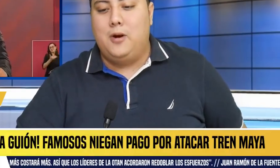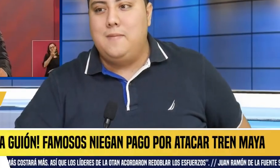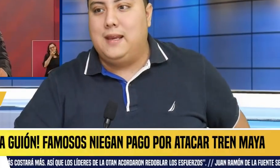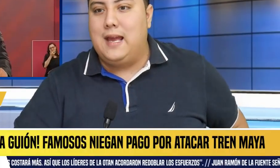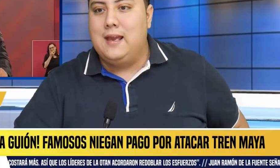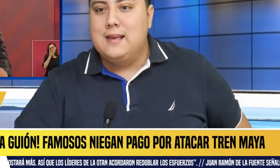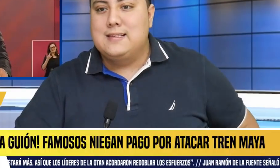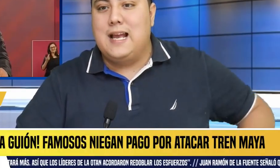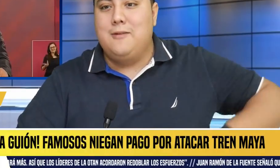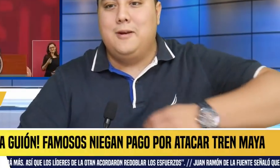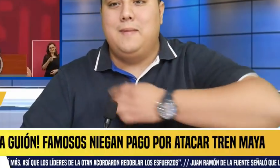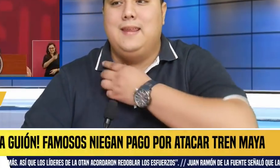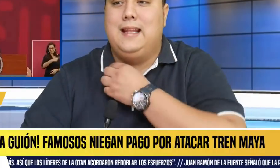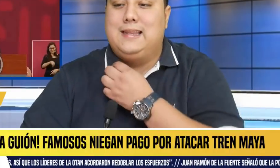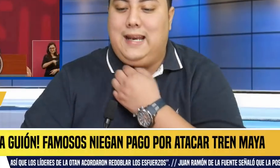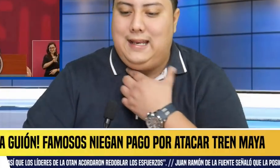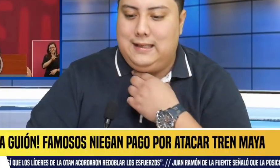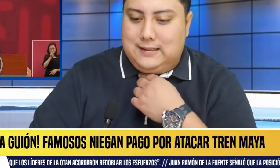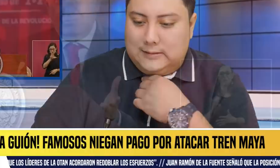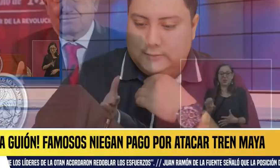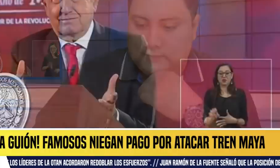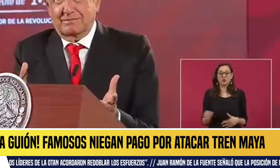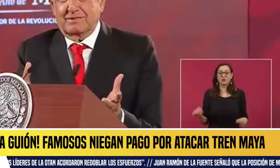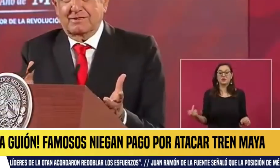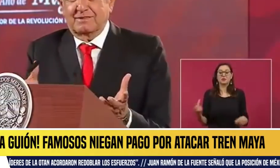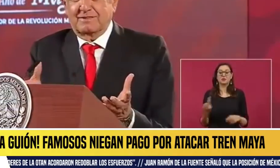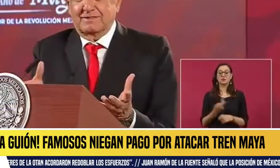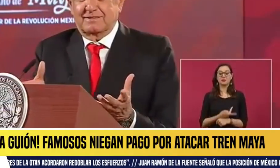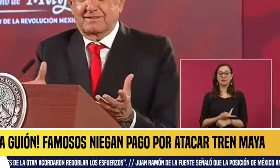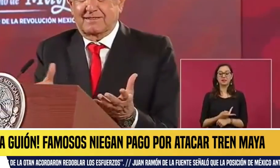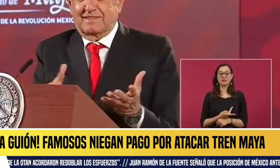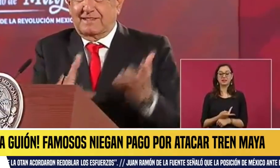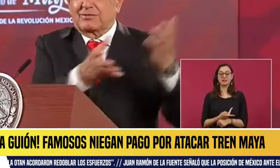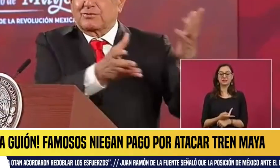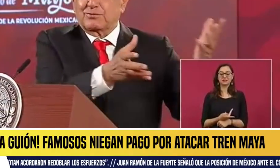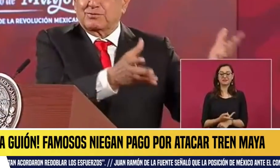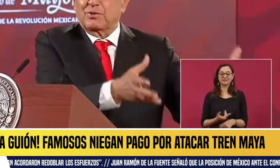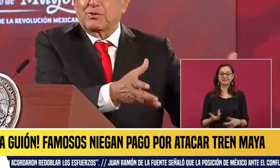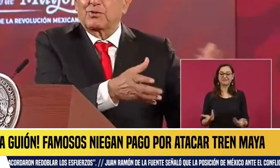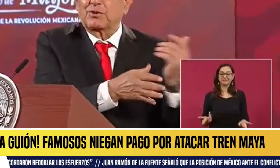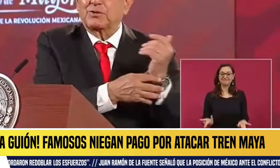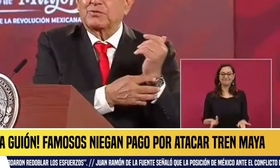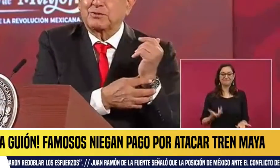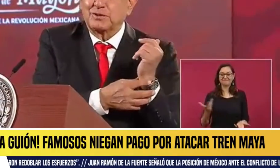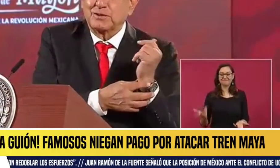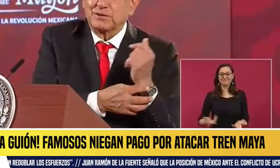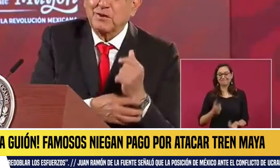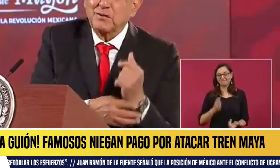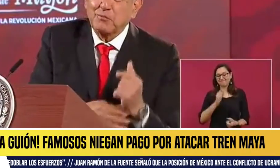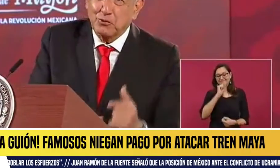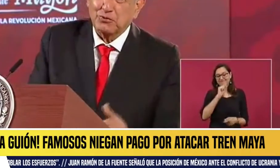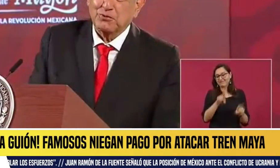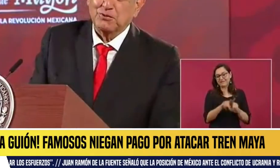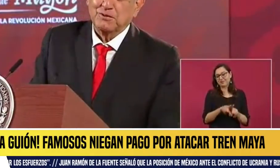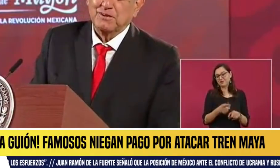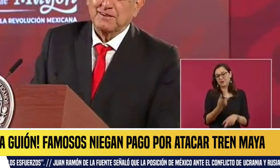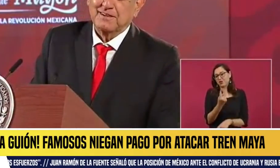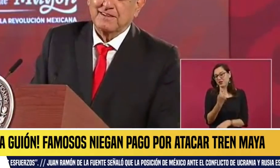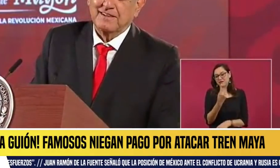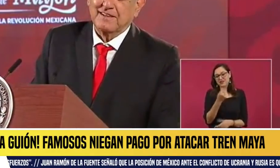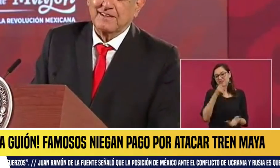a la polémica Sálvenme del Tren. Sí. Es un poco lo de los